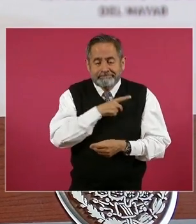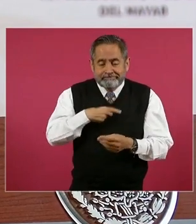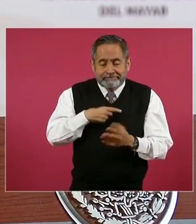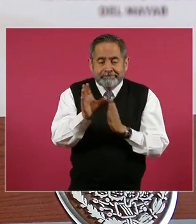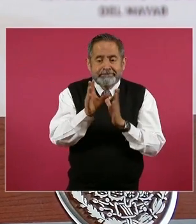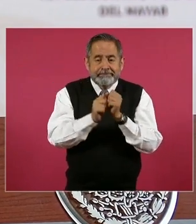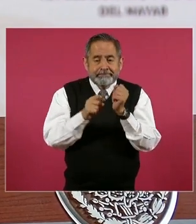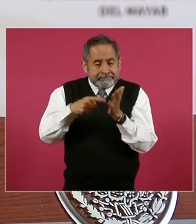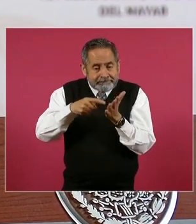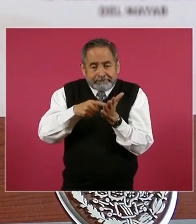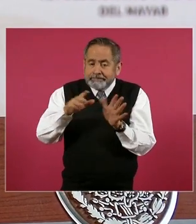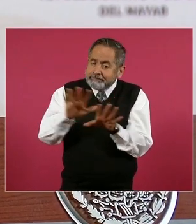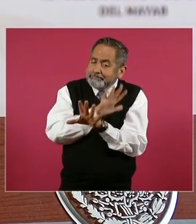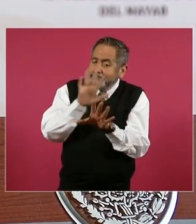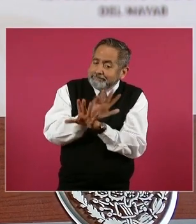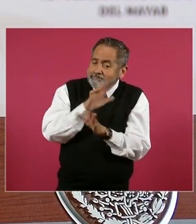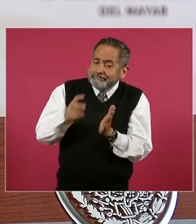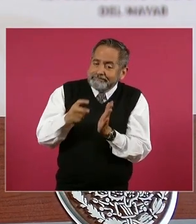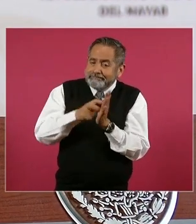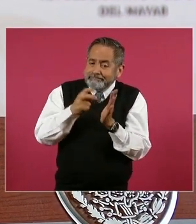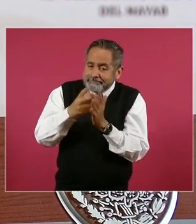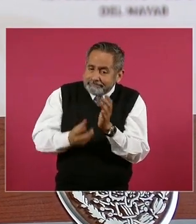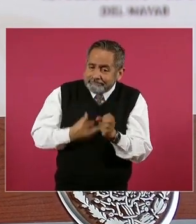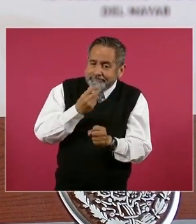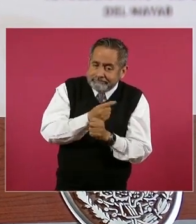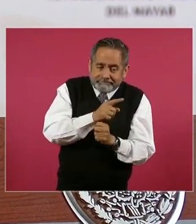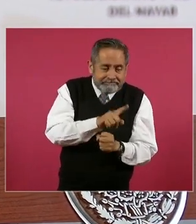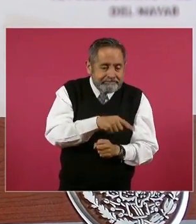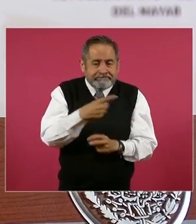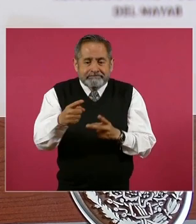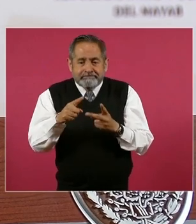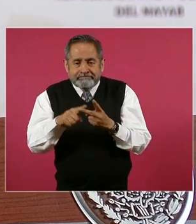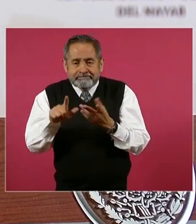la Constitución y la